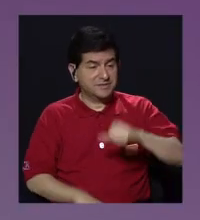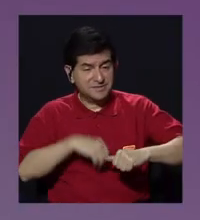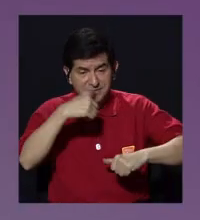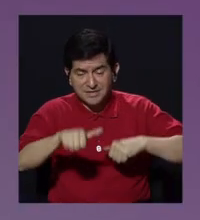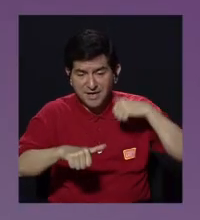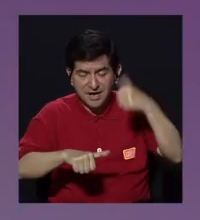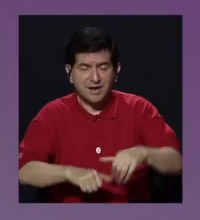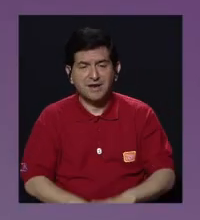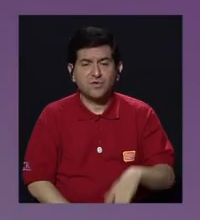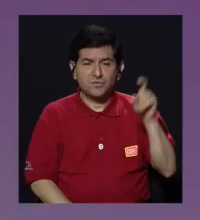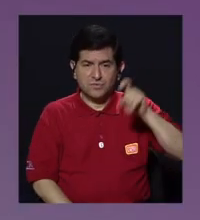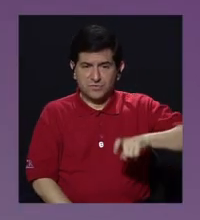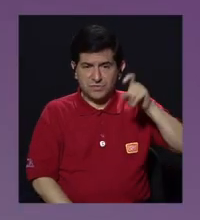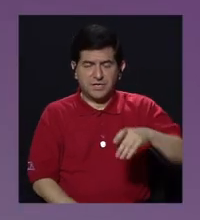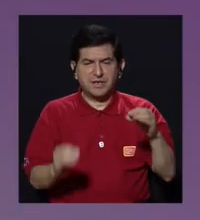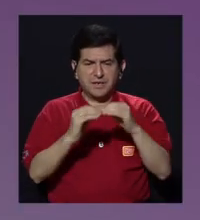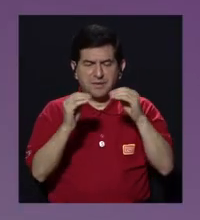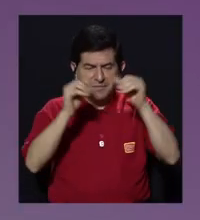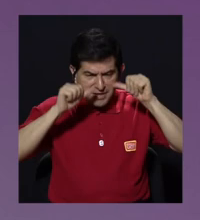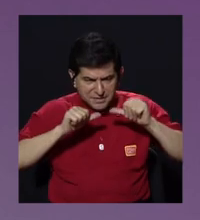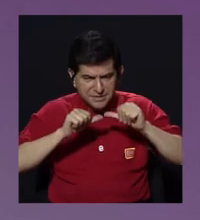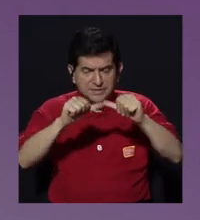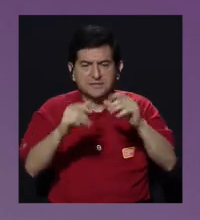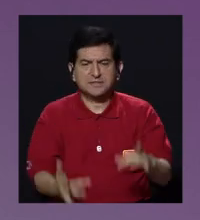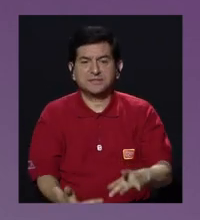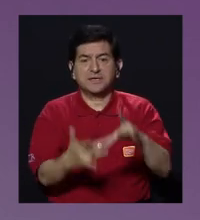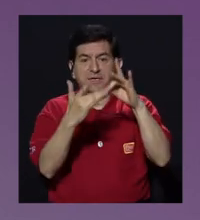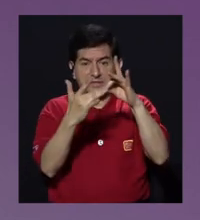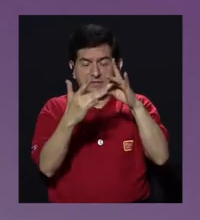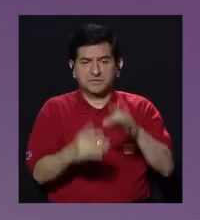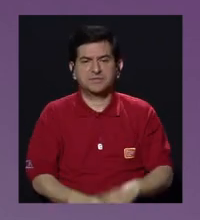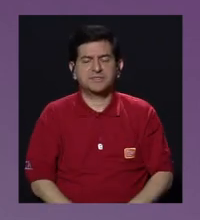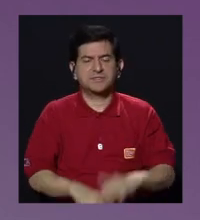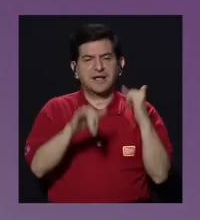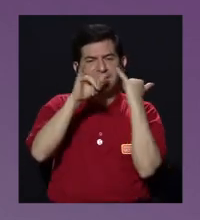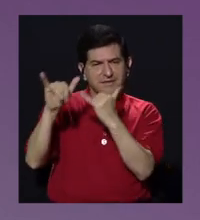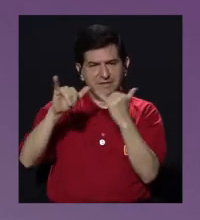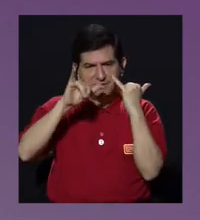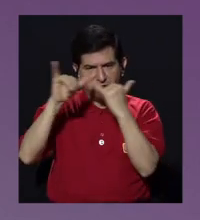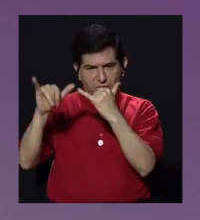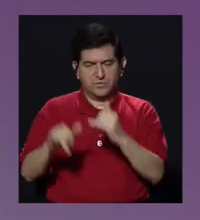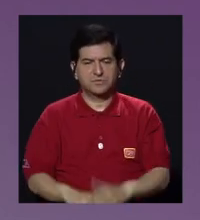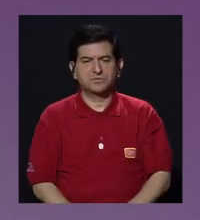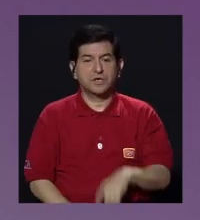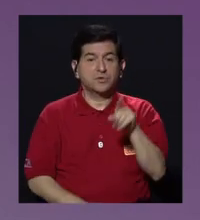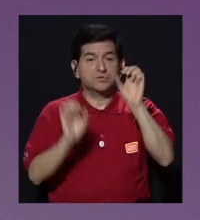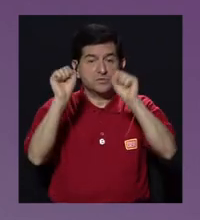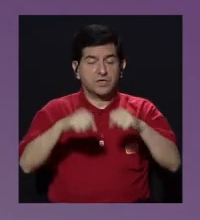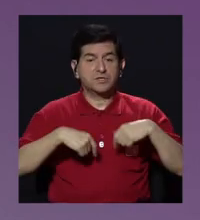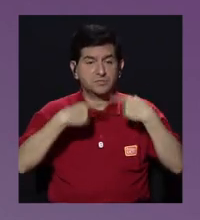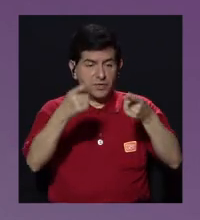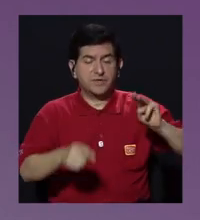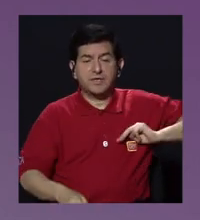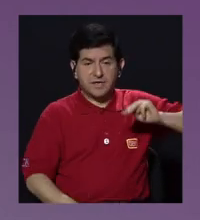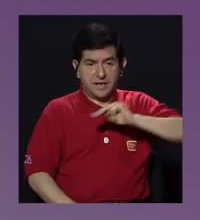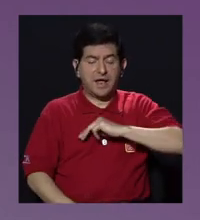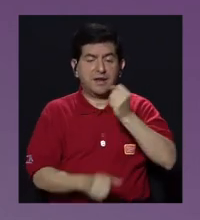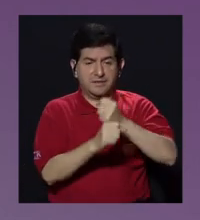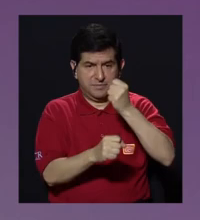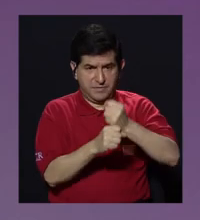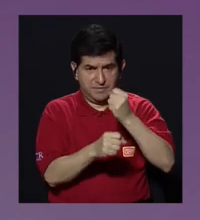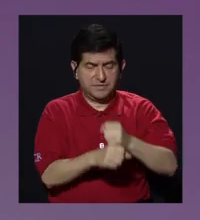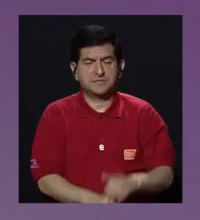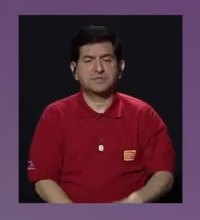lucha debe cada vez ser más permanente y sobre todo más de denuncia. Para eso ustedes pueden acudir al Ministerio de